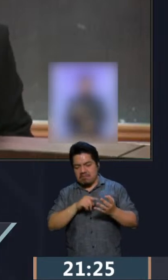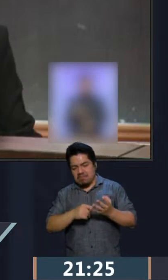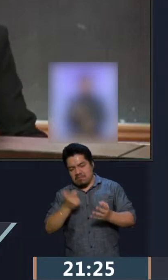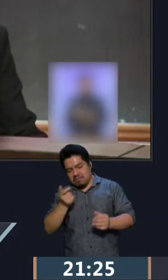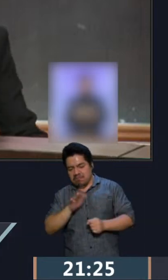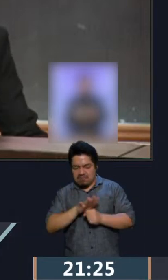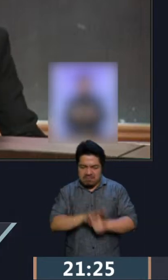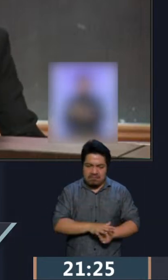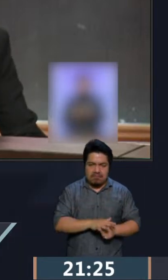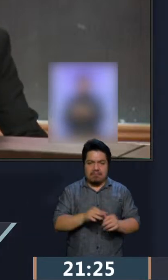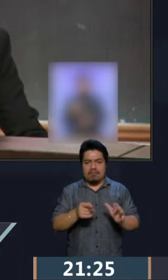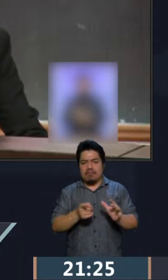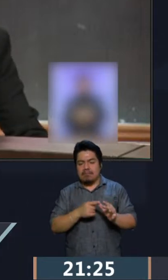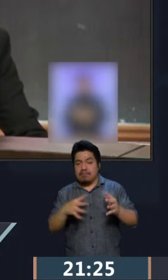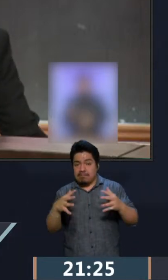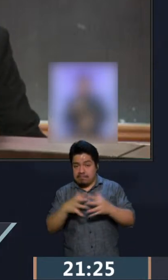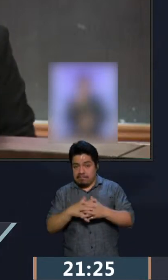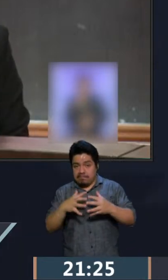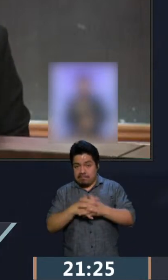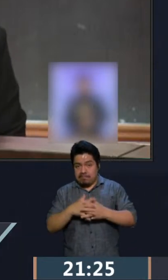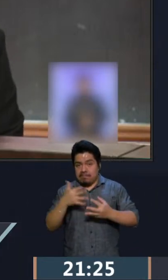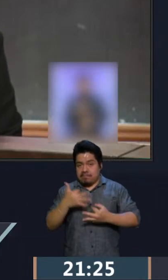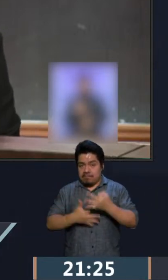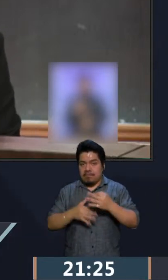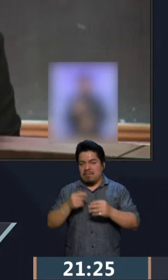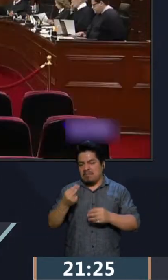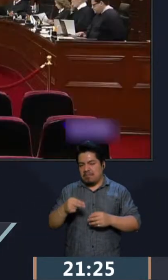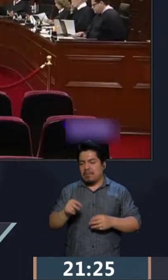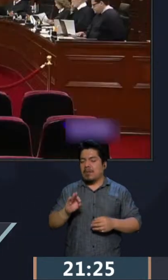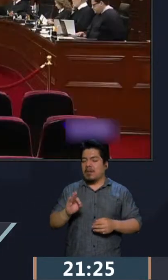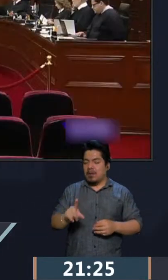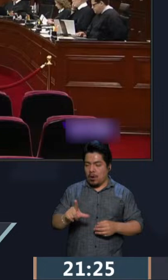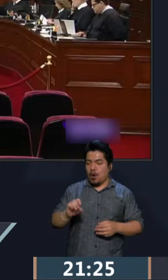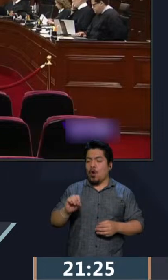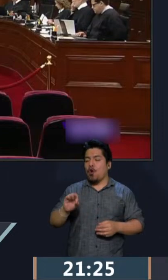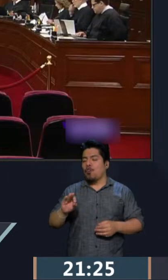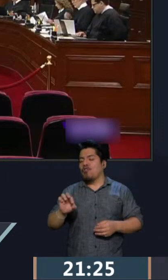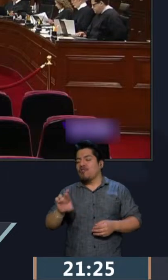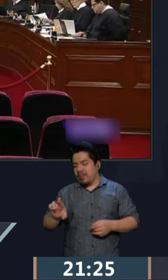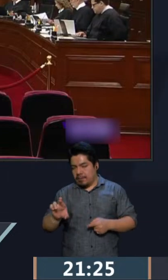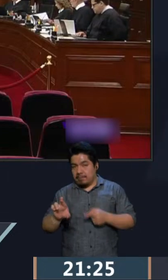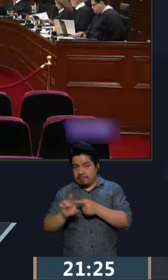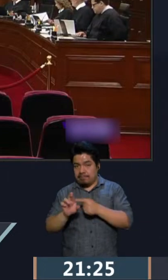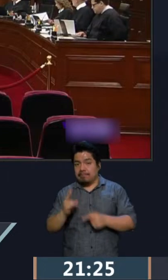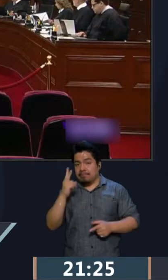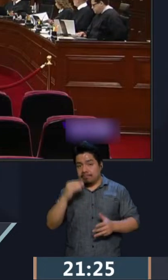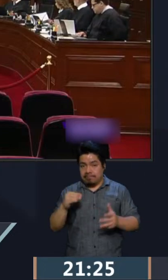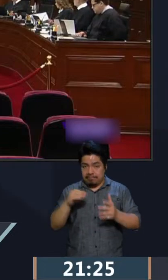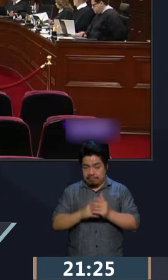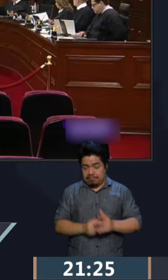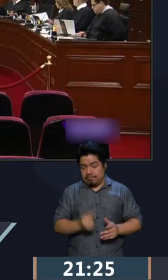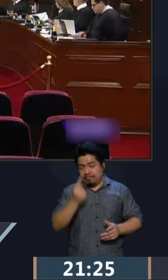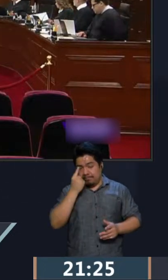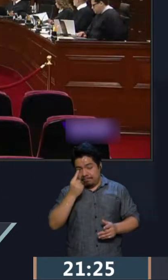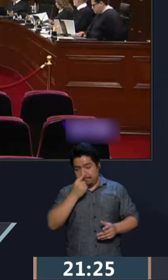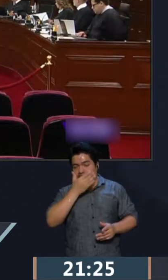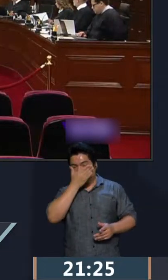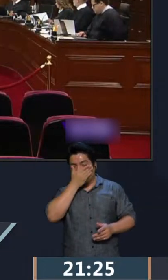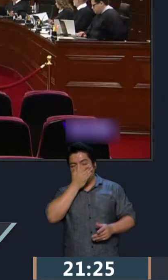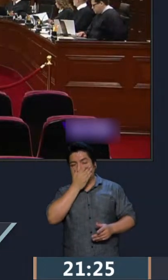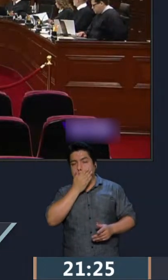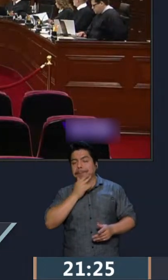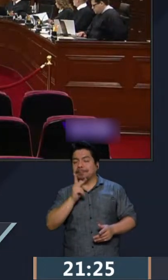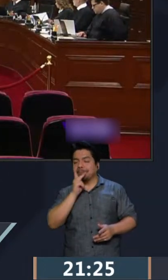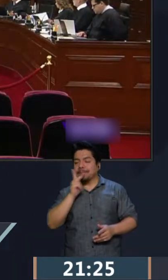económicas y guerra jurídica o lawfare. El término lawfare fue acuñado en el 2001 por